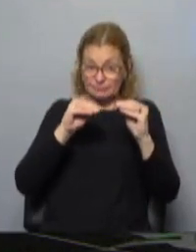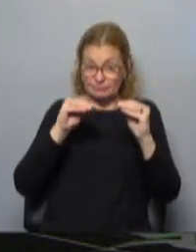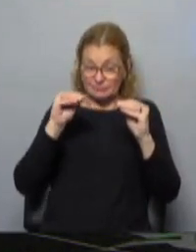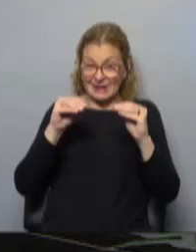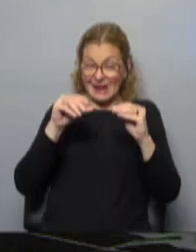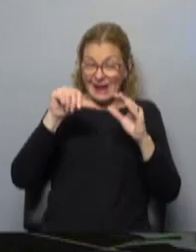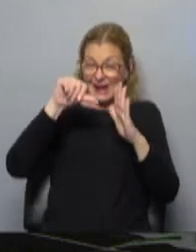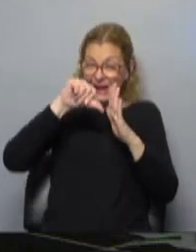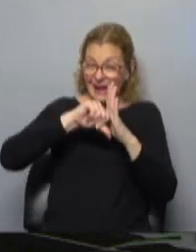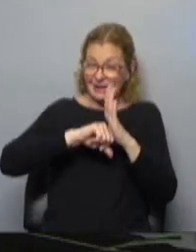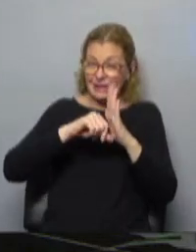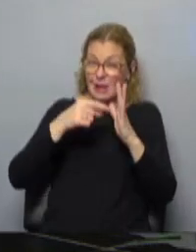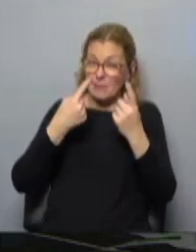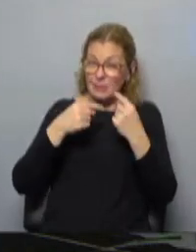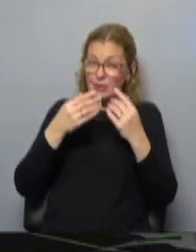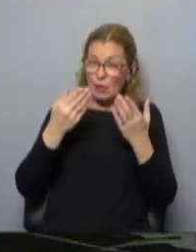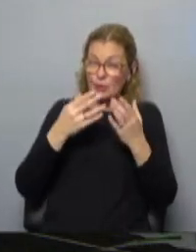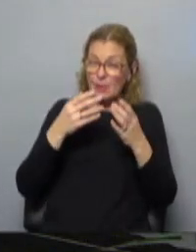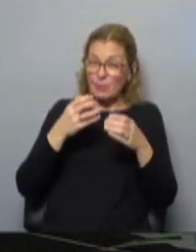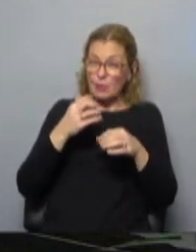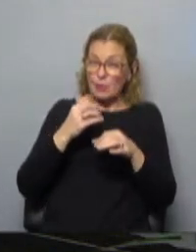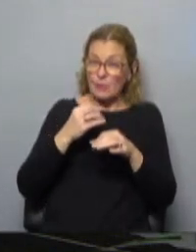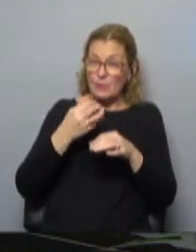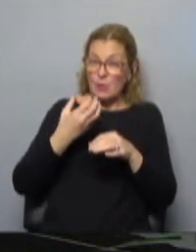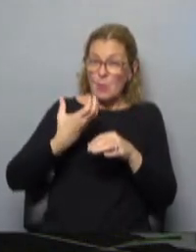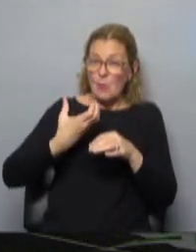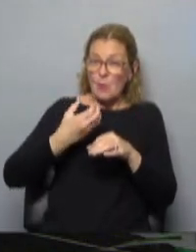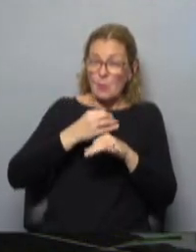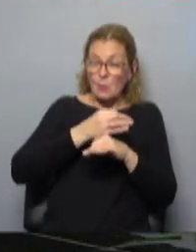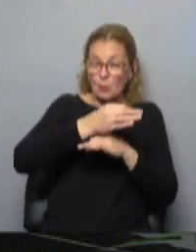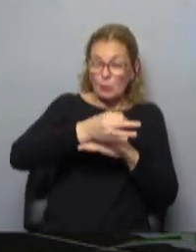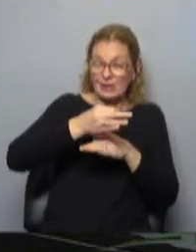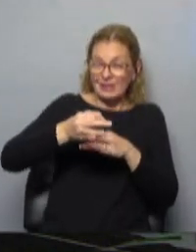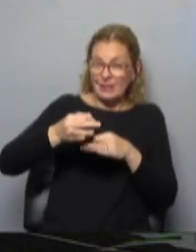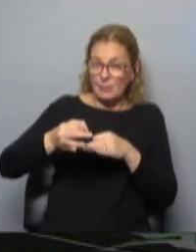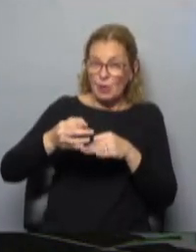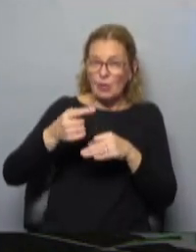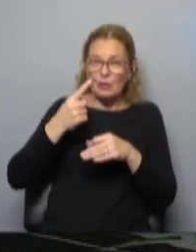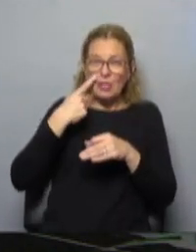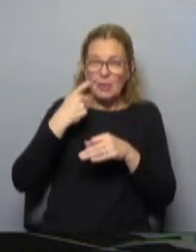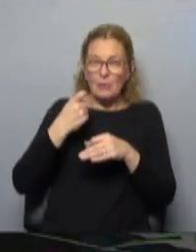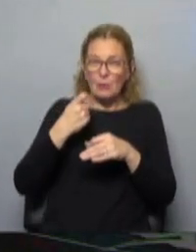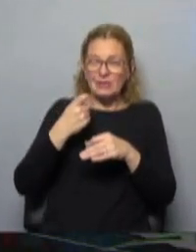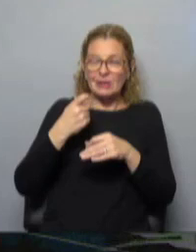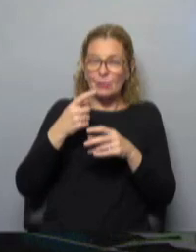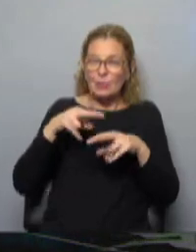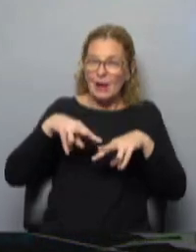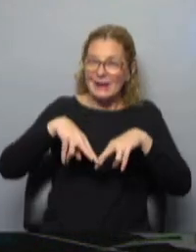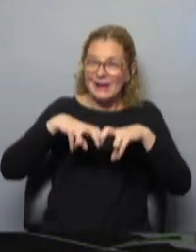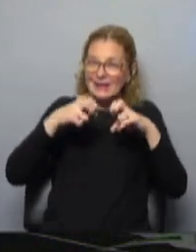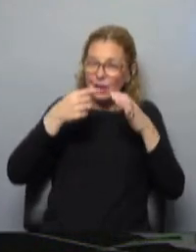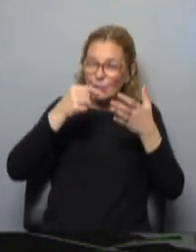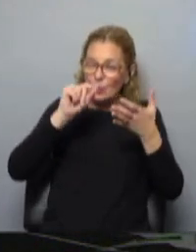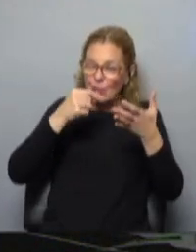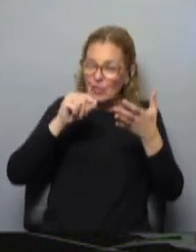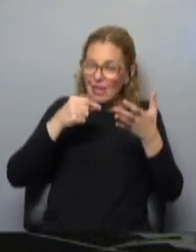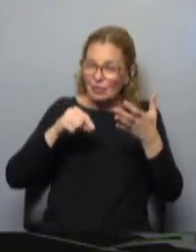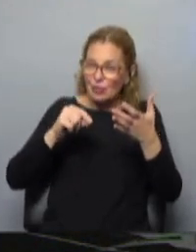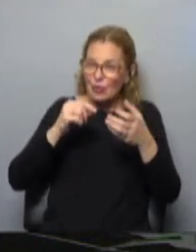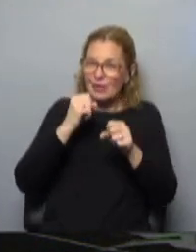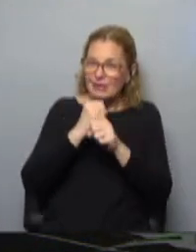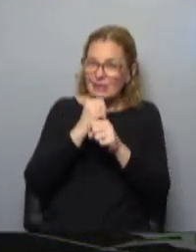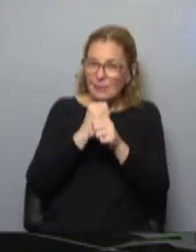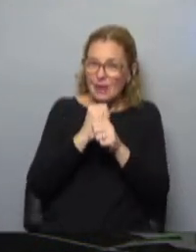caída del consumo pero ahora por municipios y acá vemos las heterogeneidades que hemos visto cuando hemos analizado los datos del mercado laboral